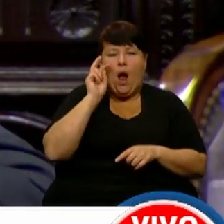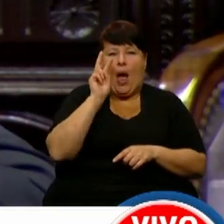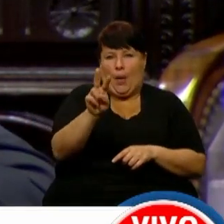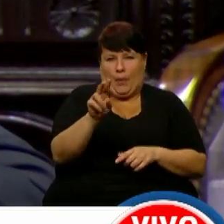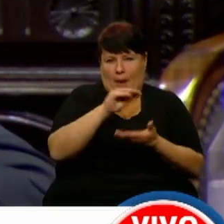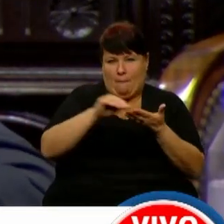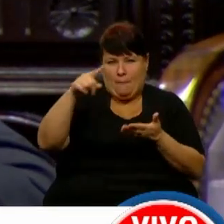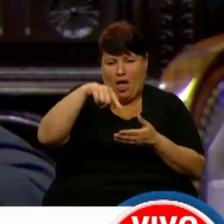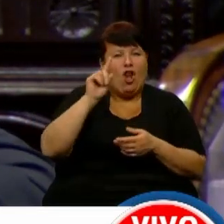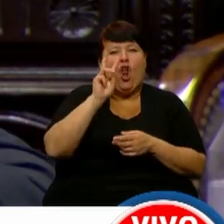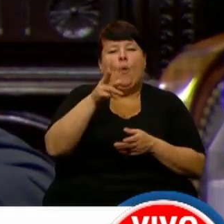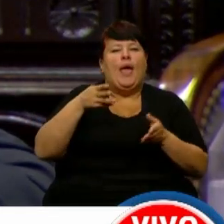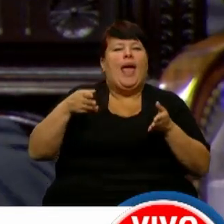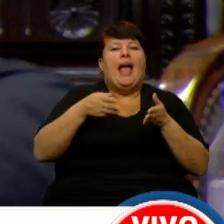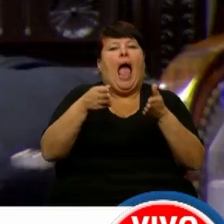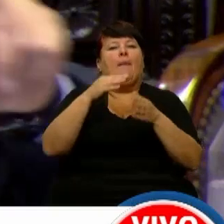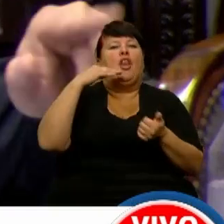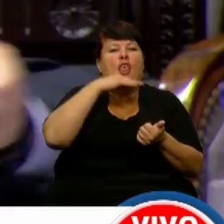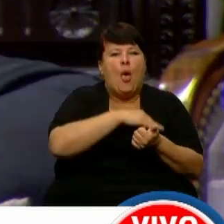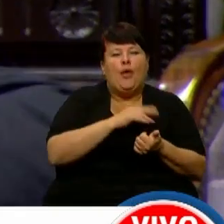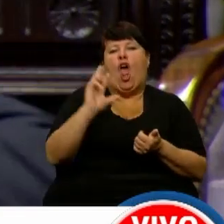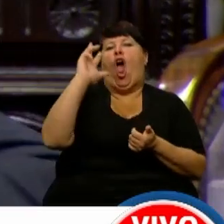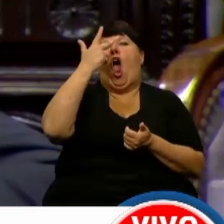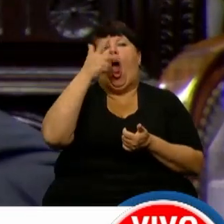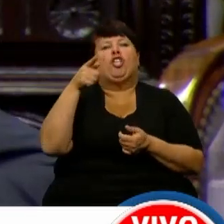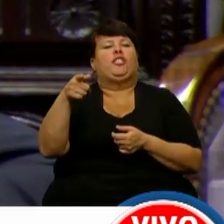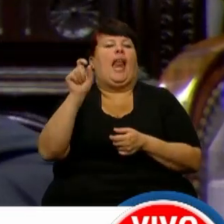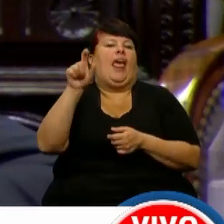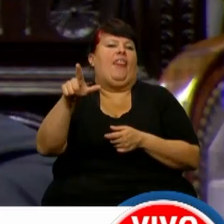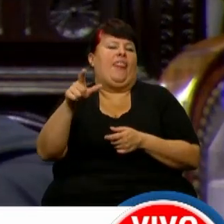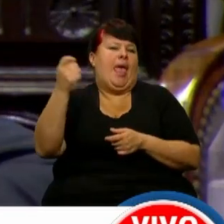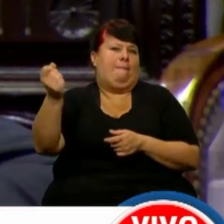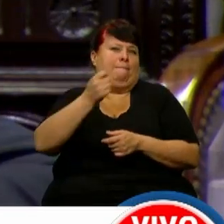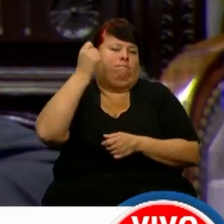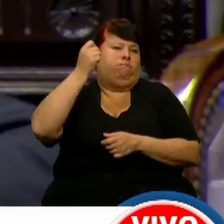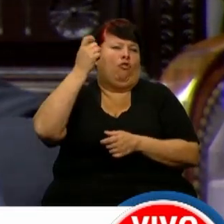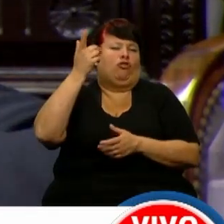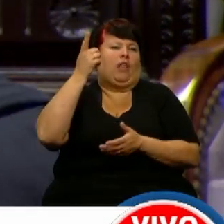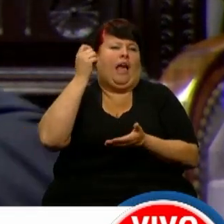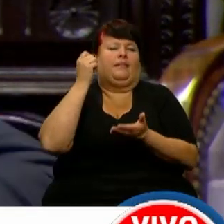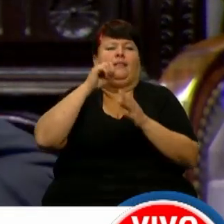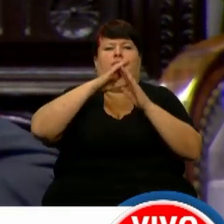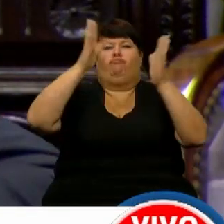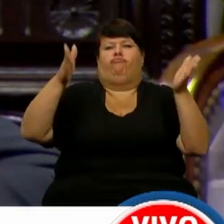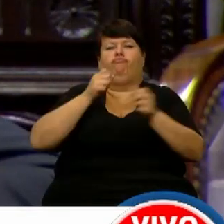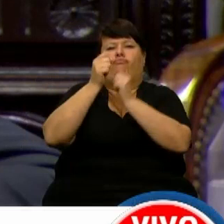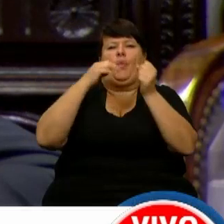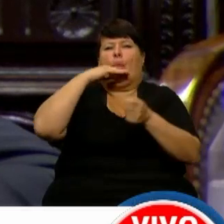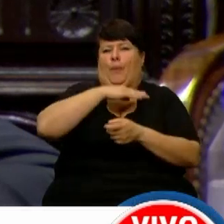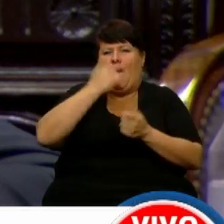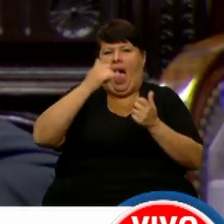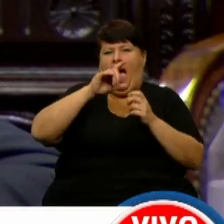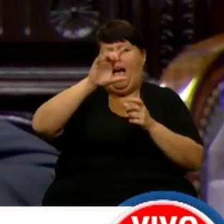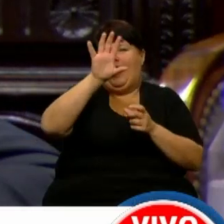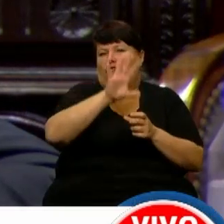están en los caminos del vino, en los hoteles de las importantes fincas que suelen haber a lo largo